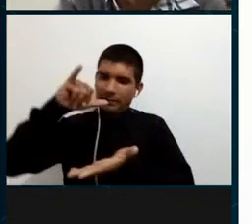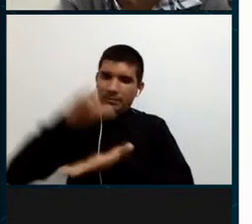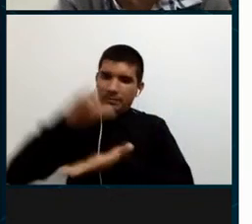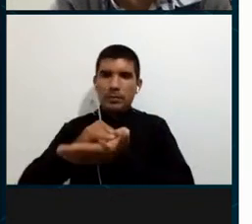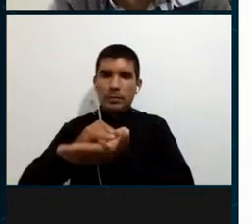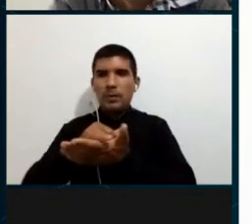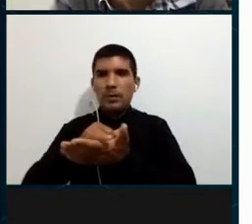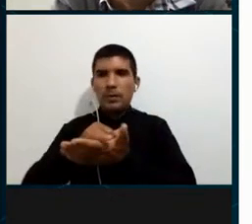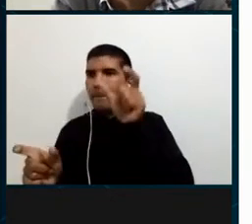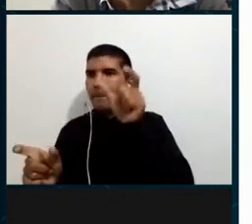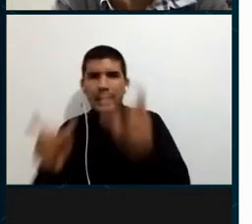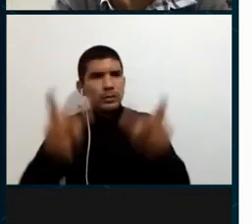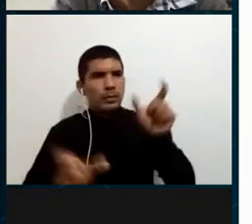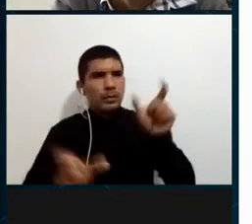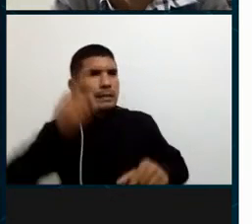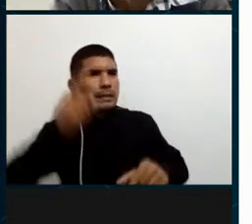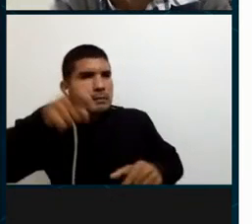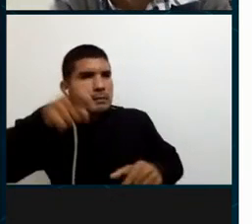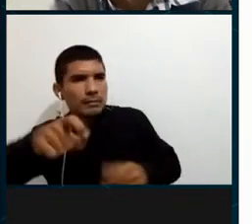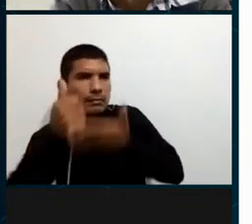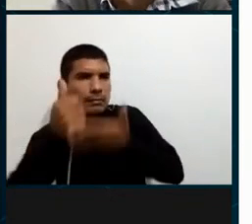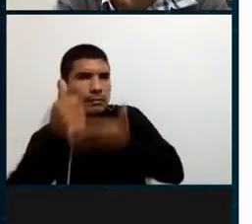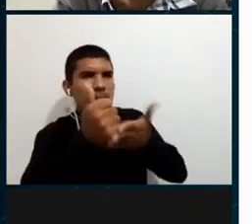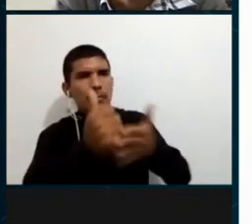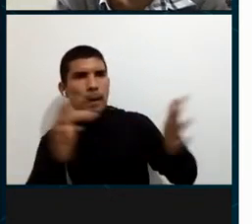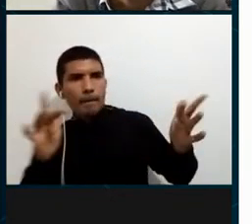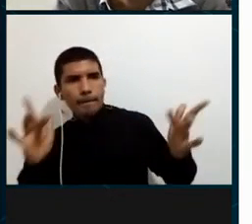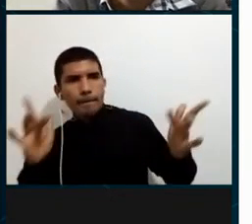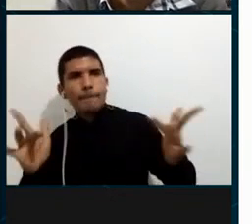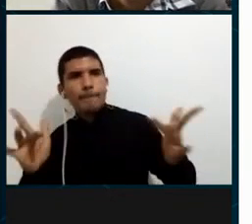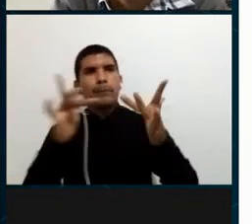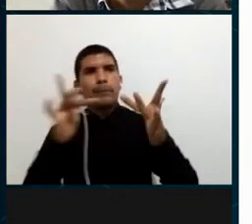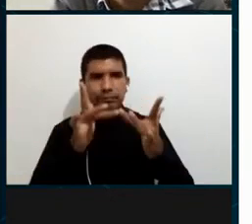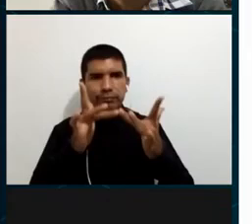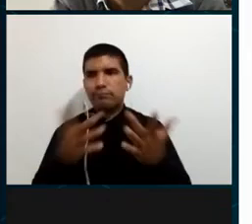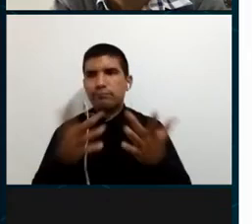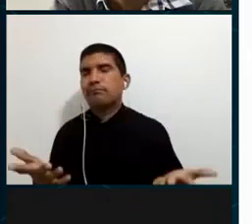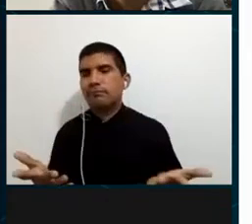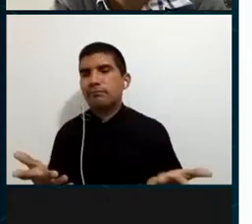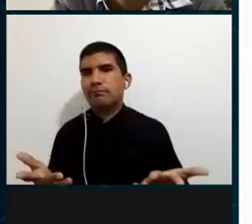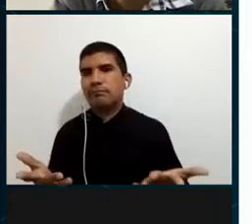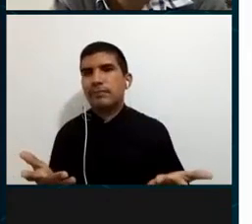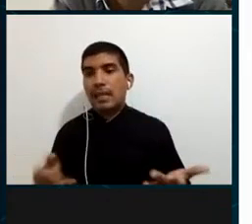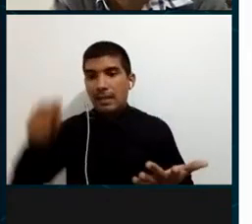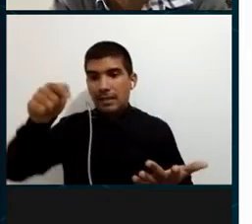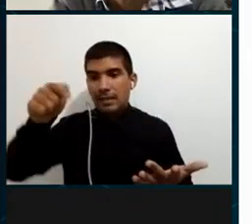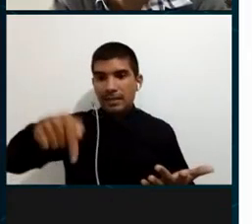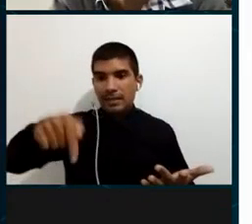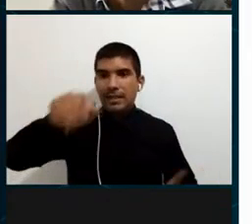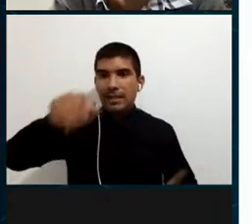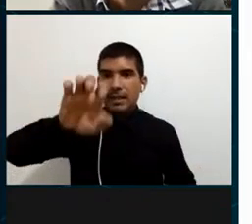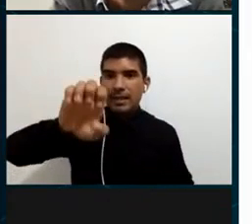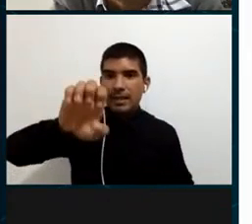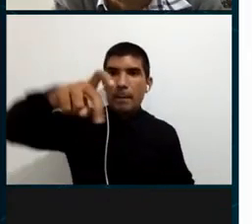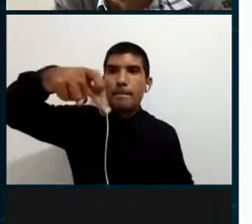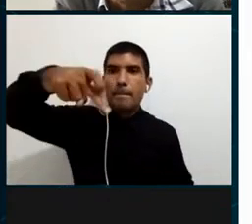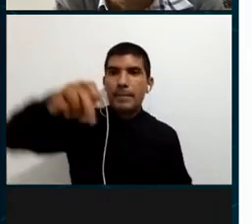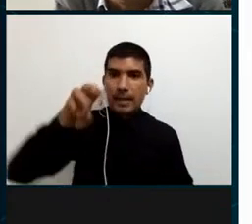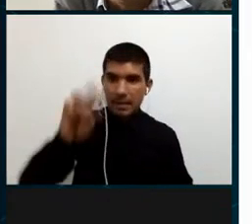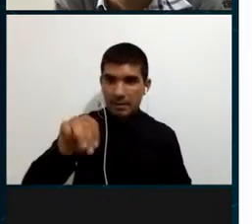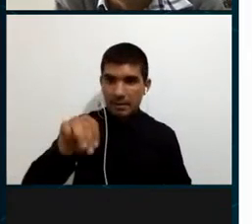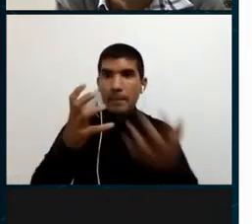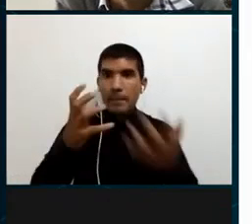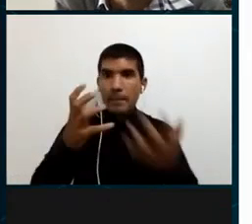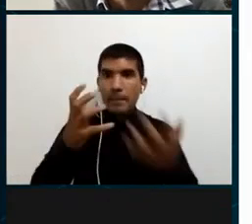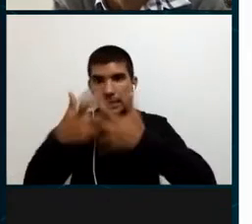comunidades. En esta bella empresa, yo creo que todos los días nos levantamos y tocamos la puerta del corazón de muchos usuarios, con el agua,